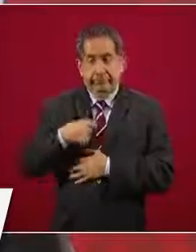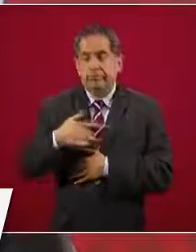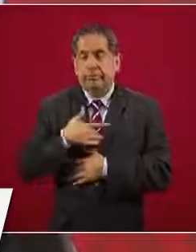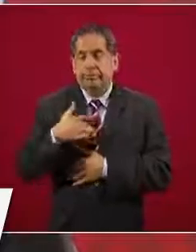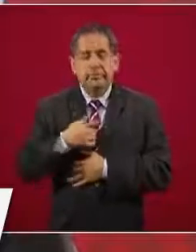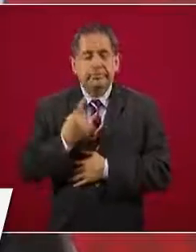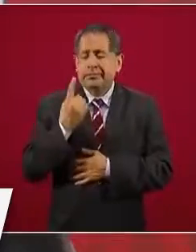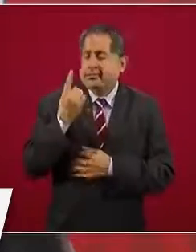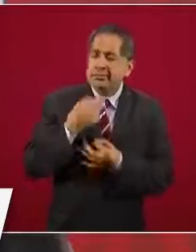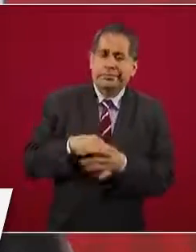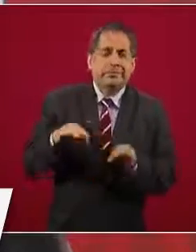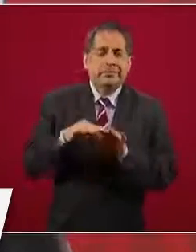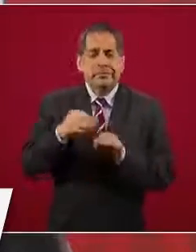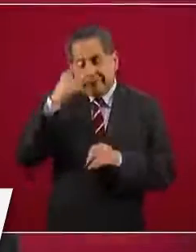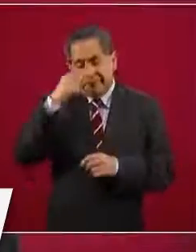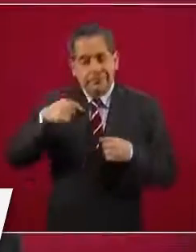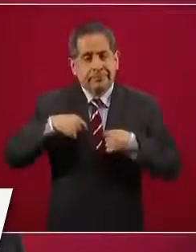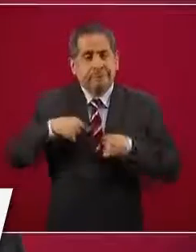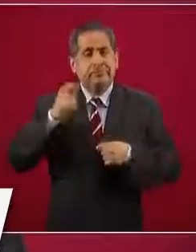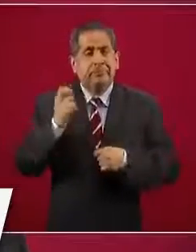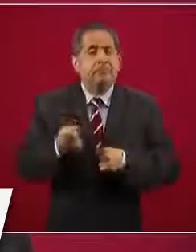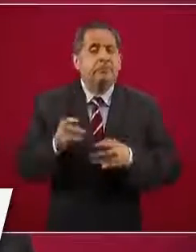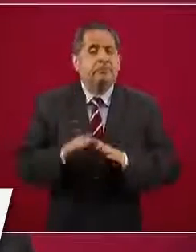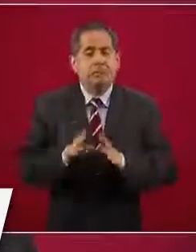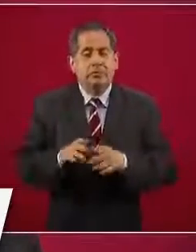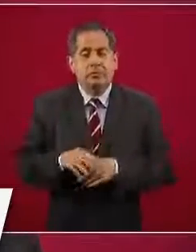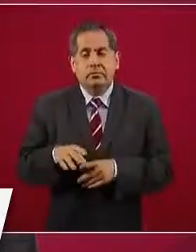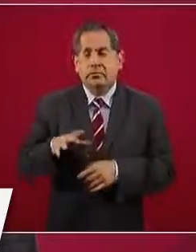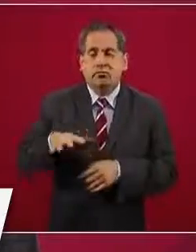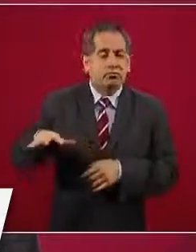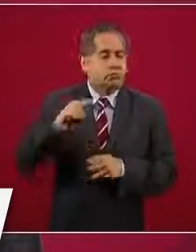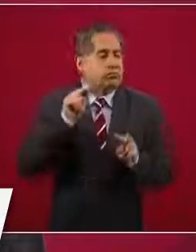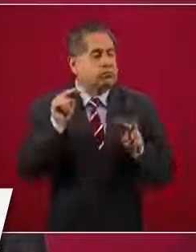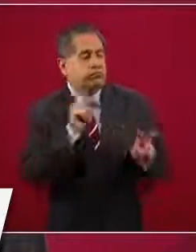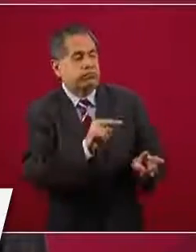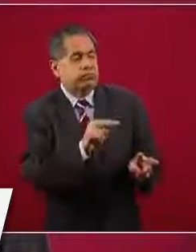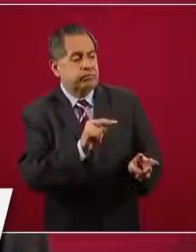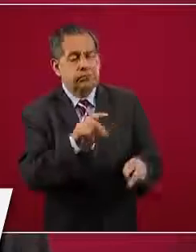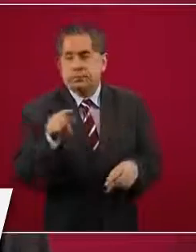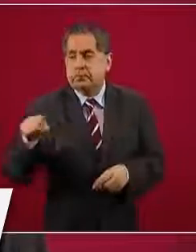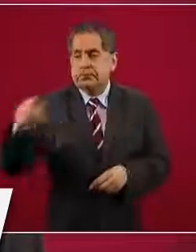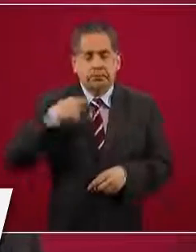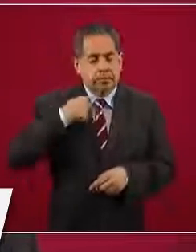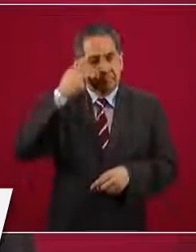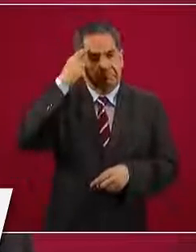más me importa es que moralicemos a México,